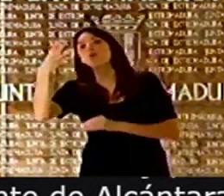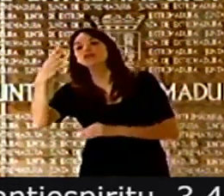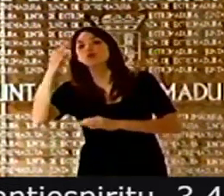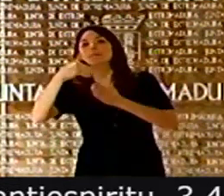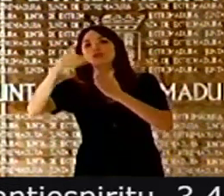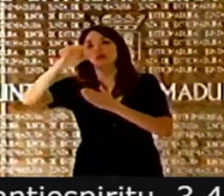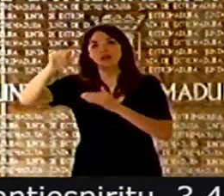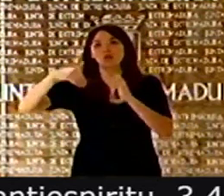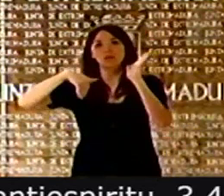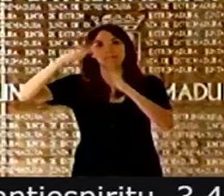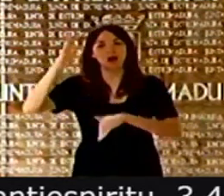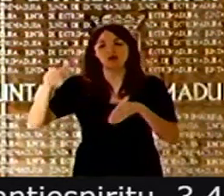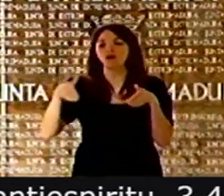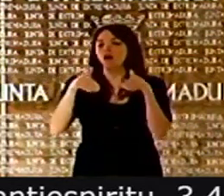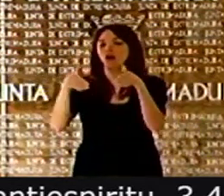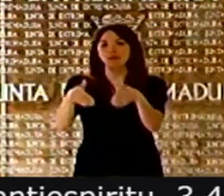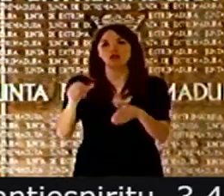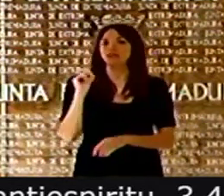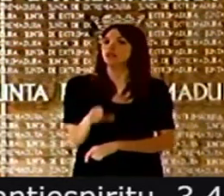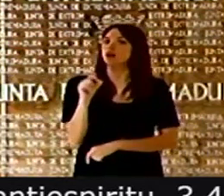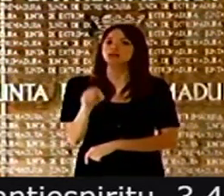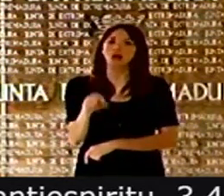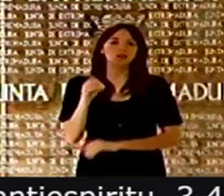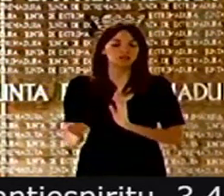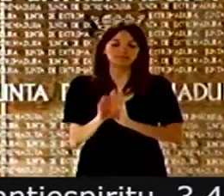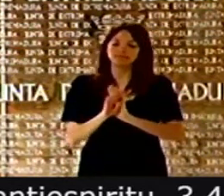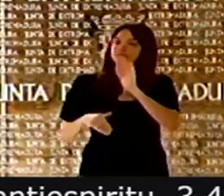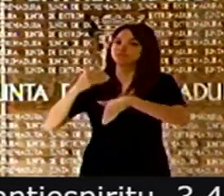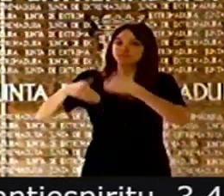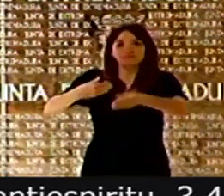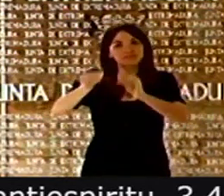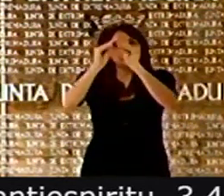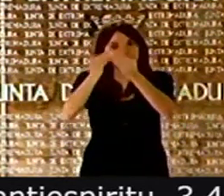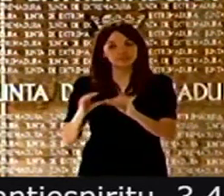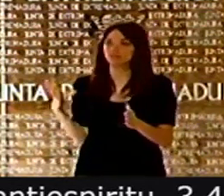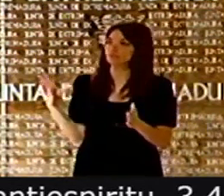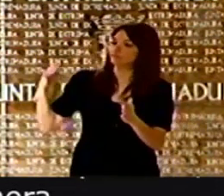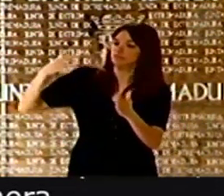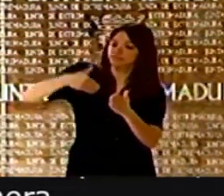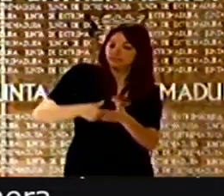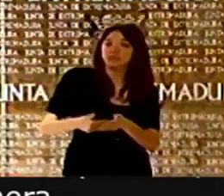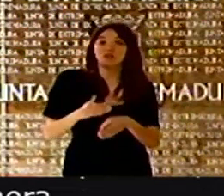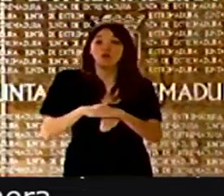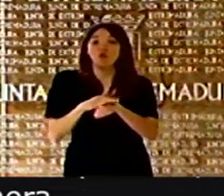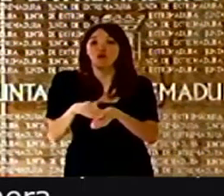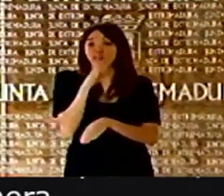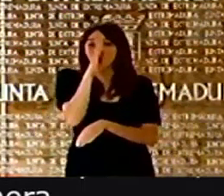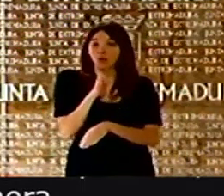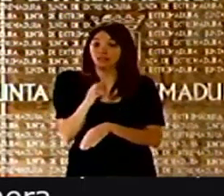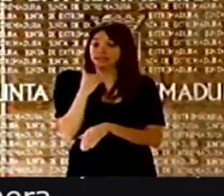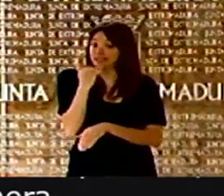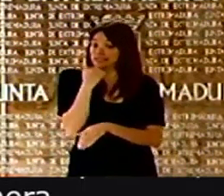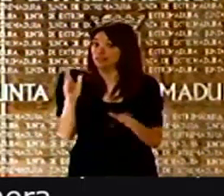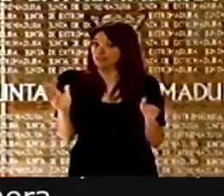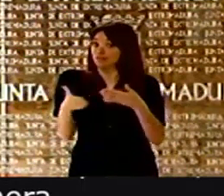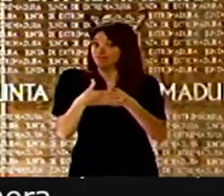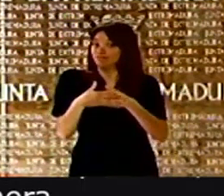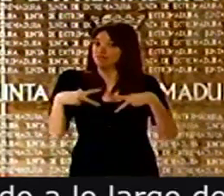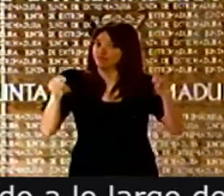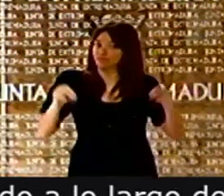manera ininterrumpida hemos venido desarrollando y ejecutando a lo largo de esta legislatura que está a punto de